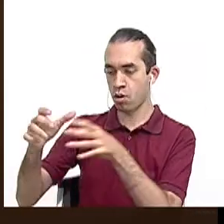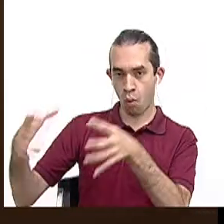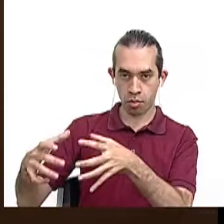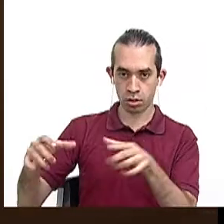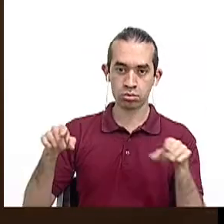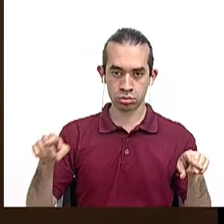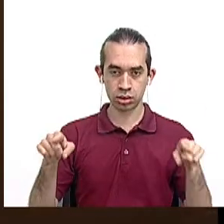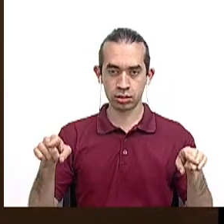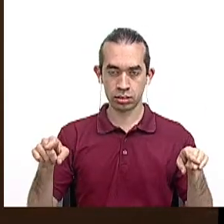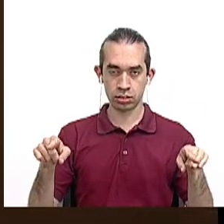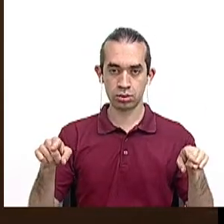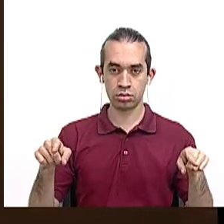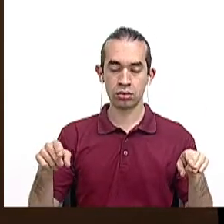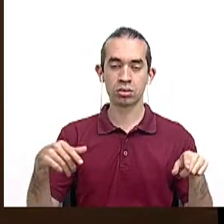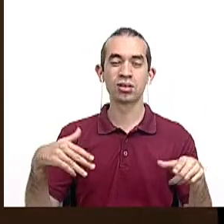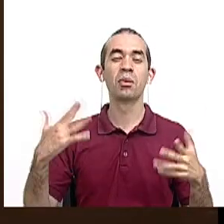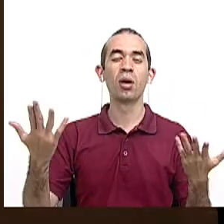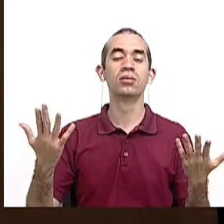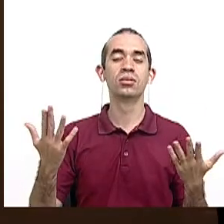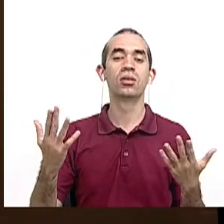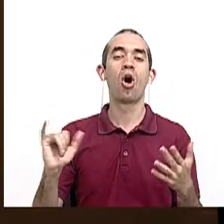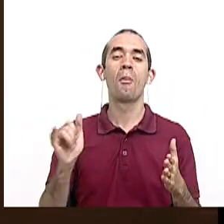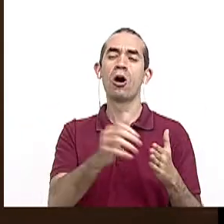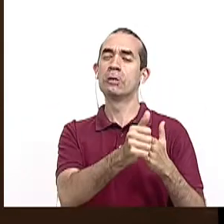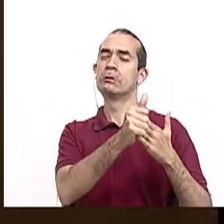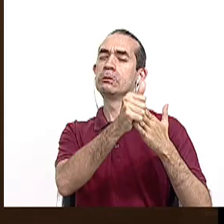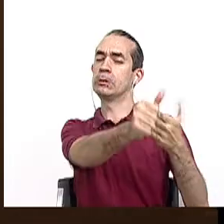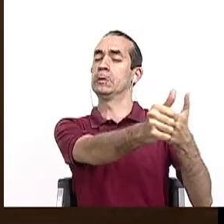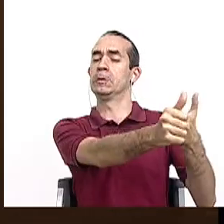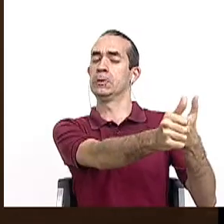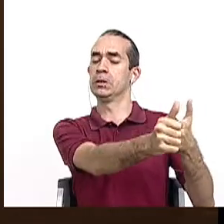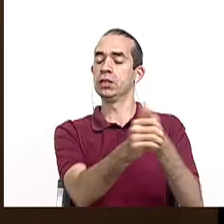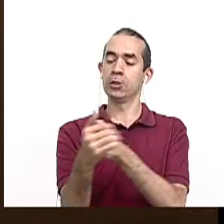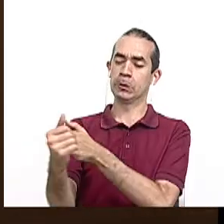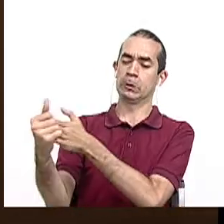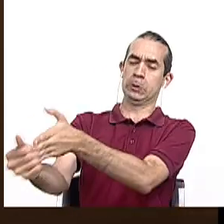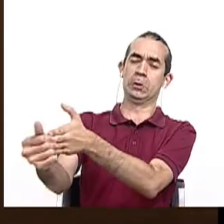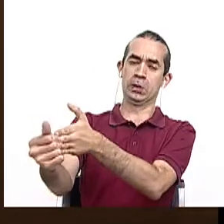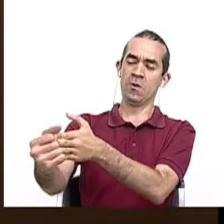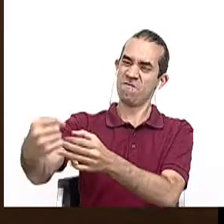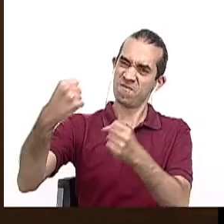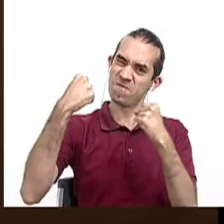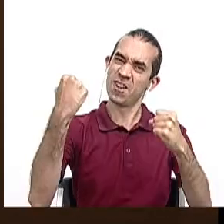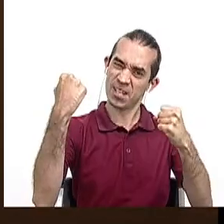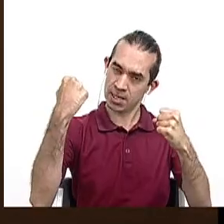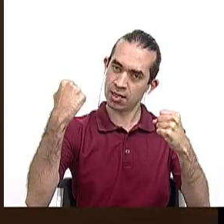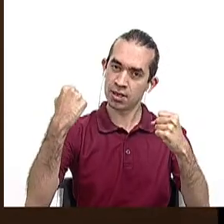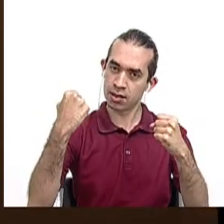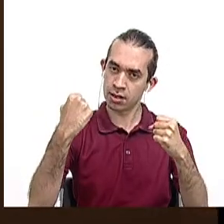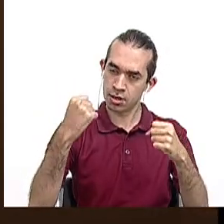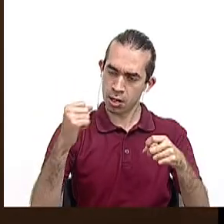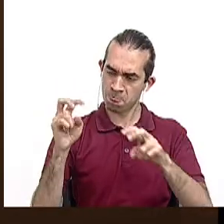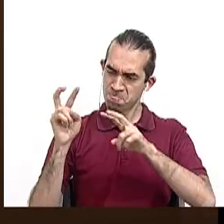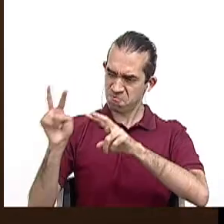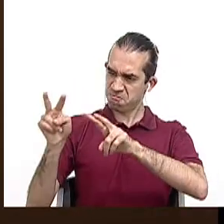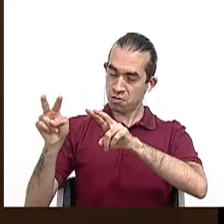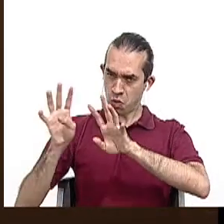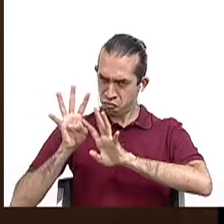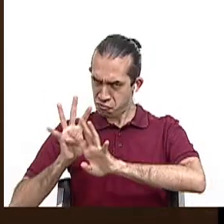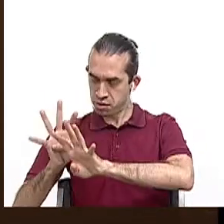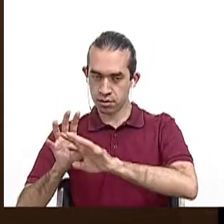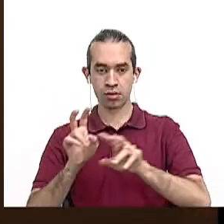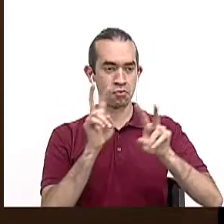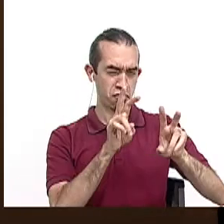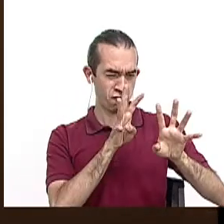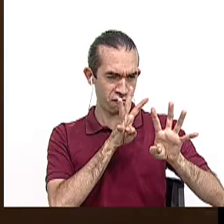que se conocería luego como caudillos. Caudillos, ese es el líder fuerte, un referente alrededor del